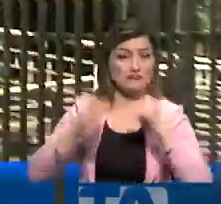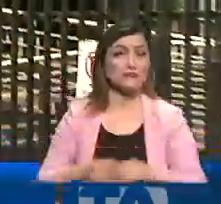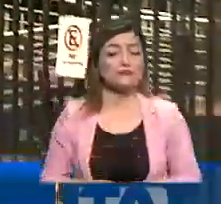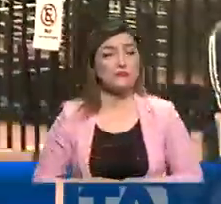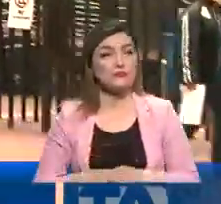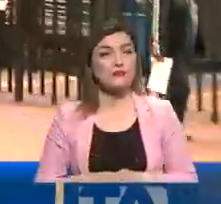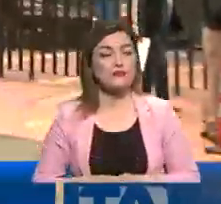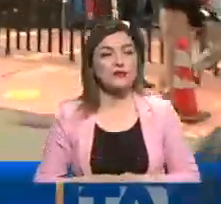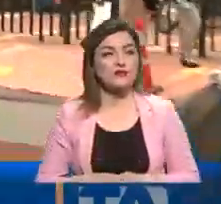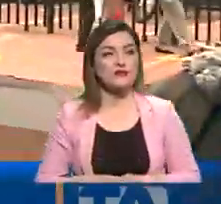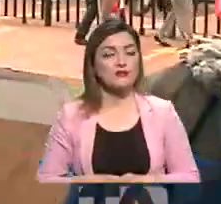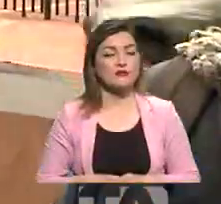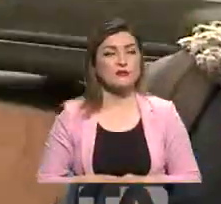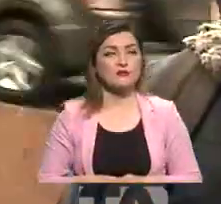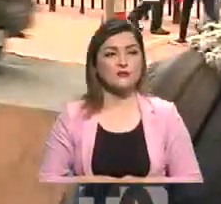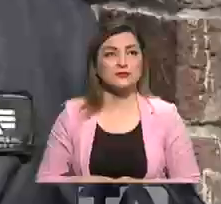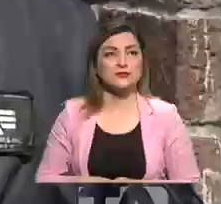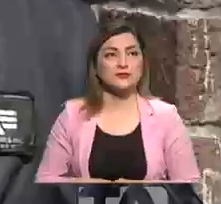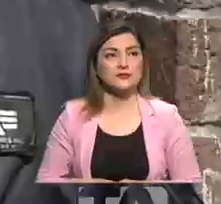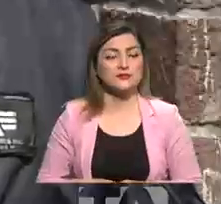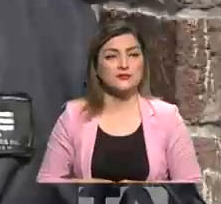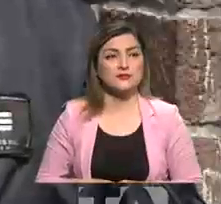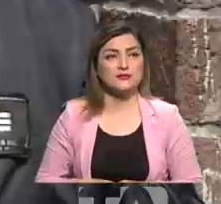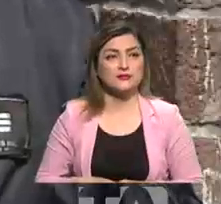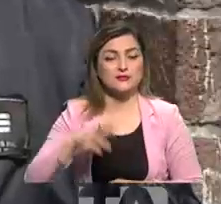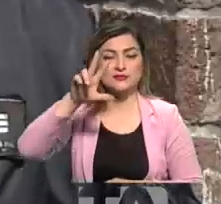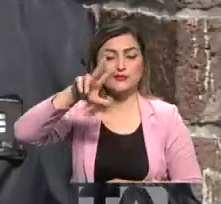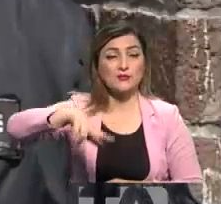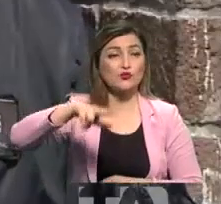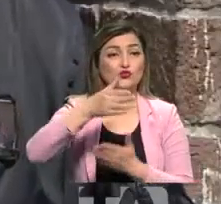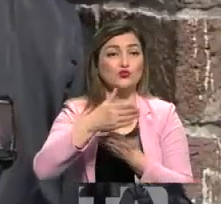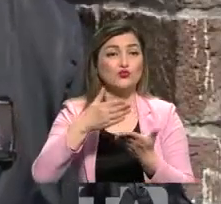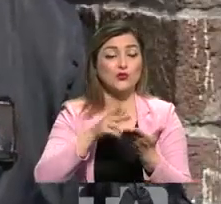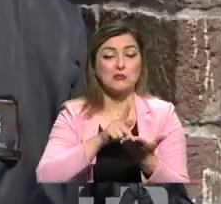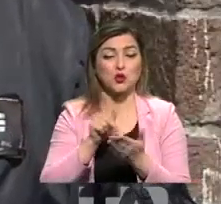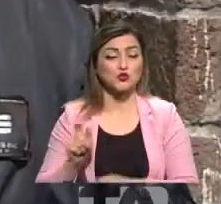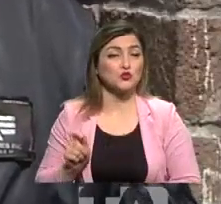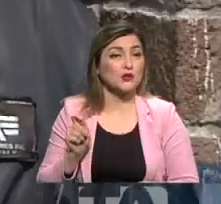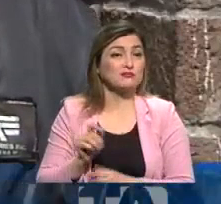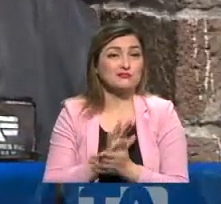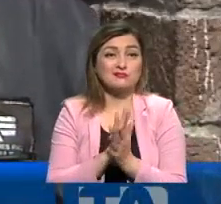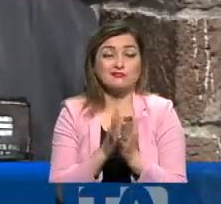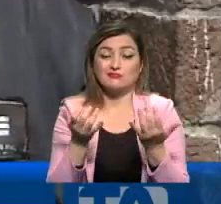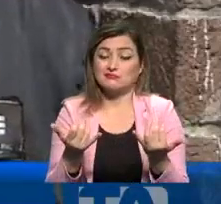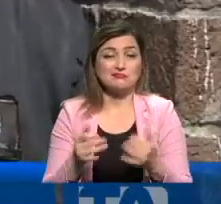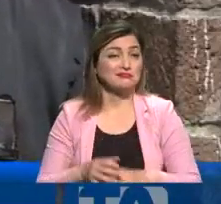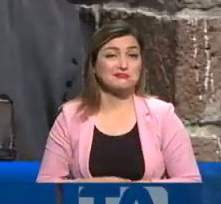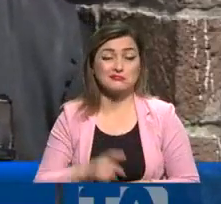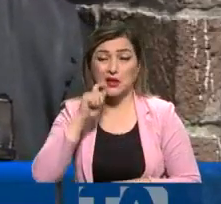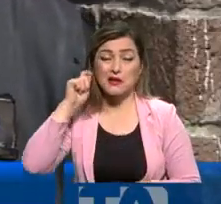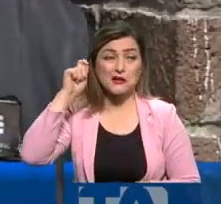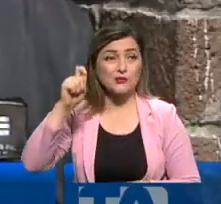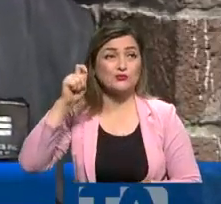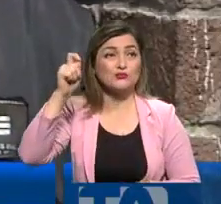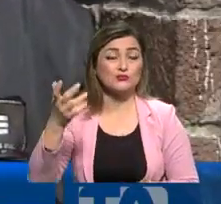empresa Metropolitana de Movilidad y Obras Públicas. 3 meses y medio sin pagar los sueldos. Hasta ahorita estamos reclamando,